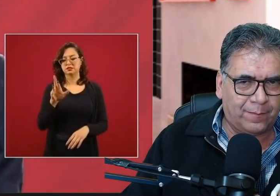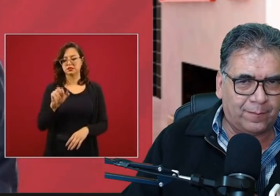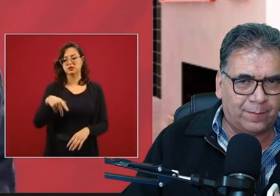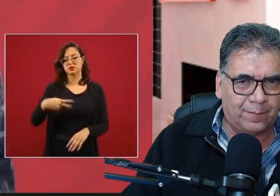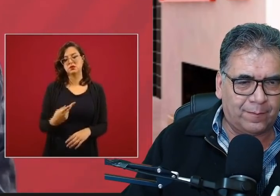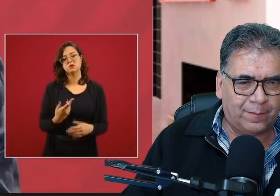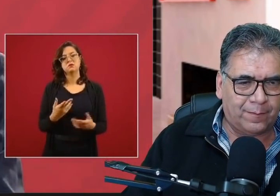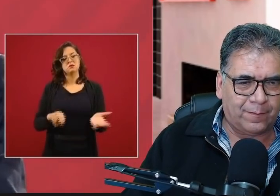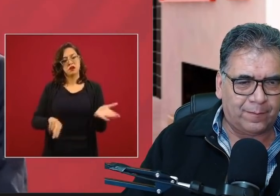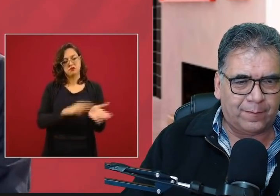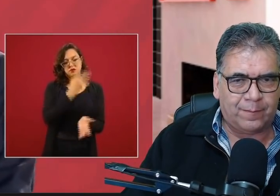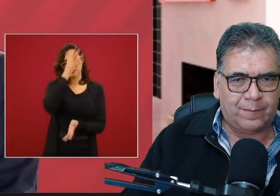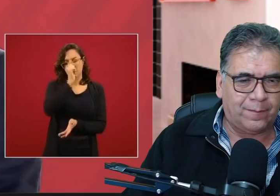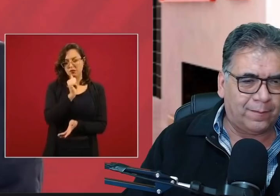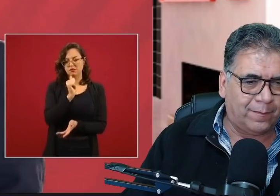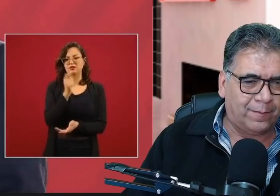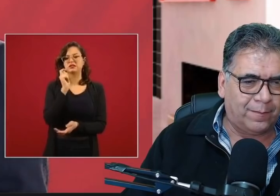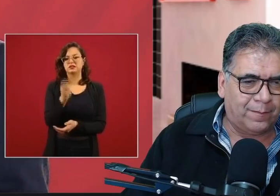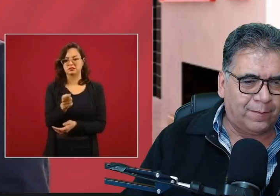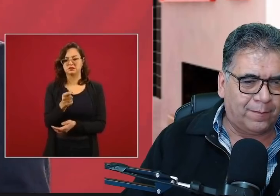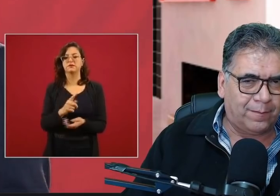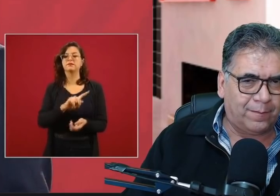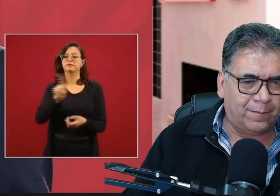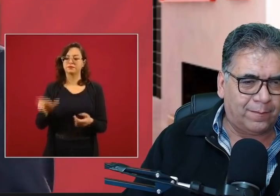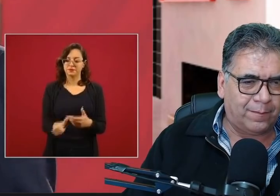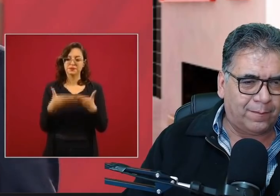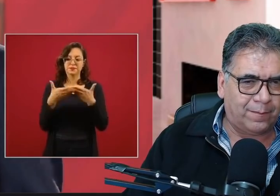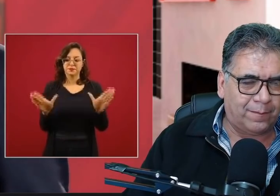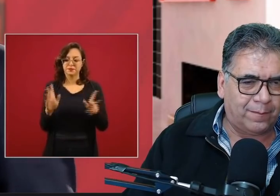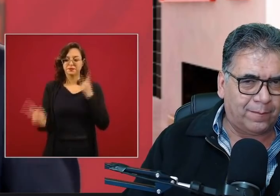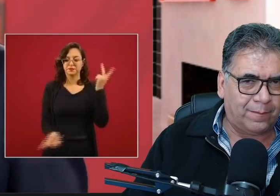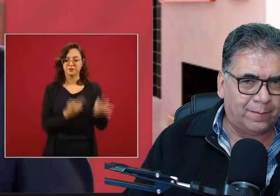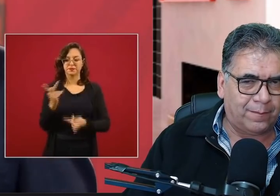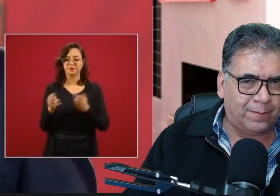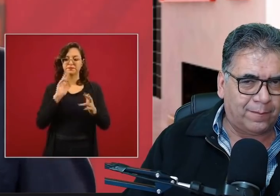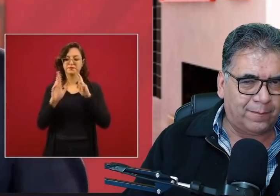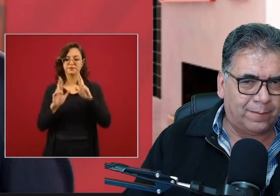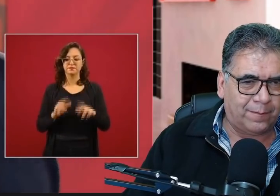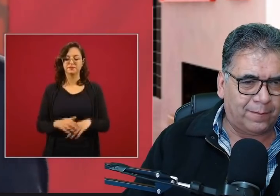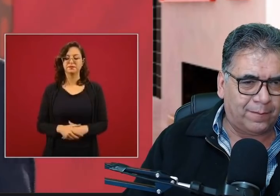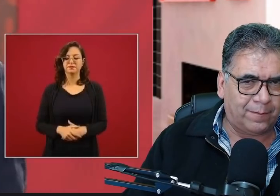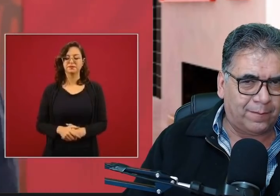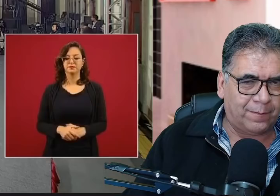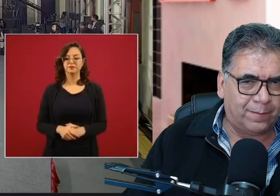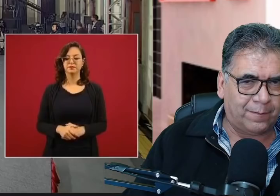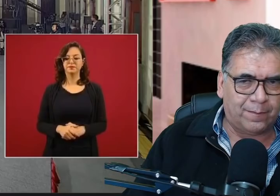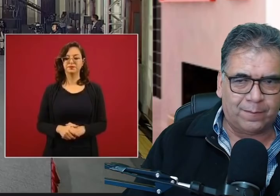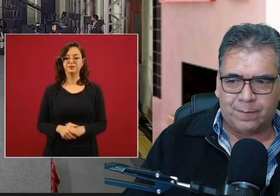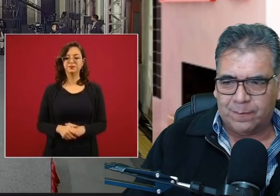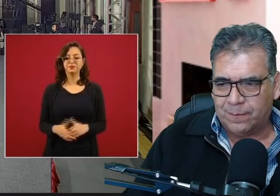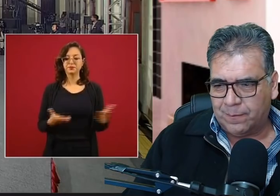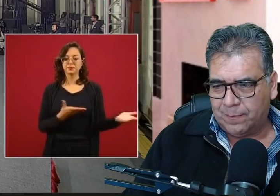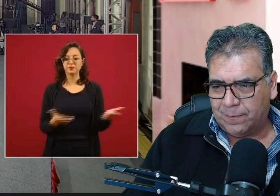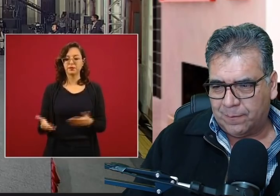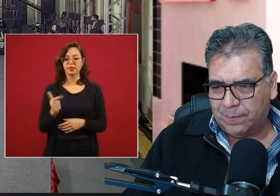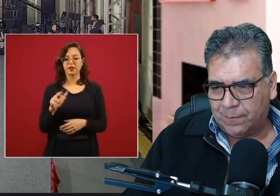Trump. Terminando esto, pues ya abrimos para las preguntas y respuestas. Entonces, vamos